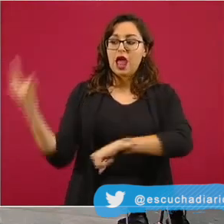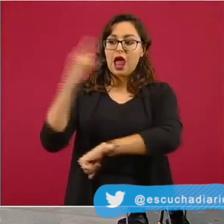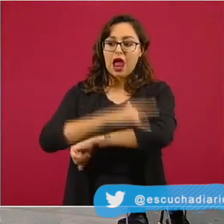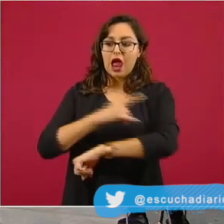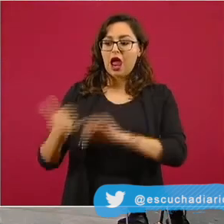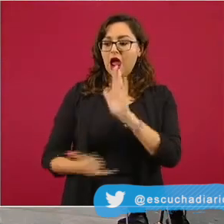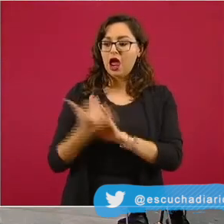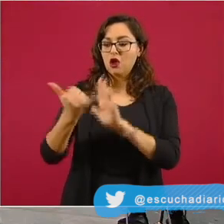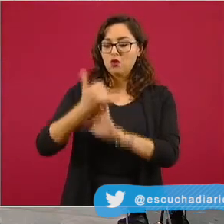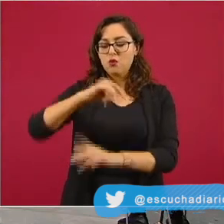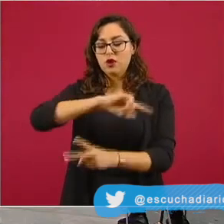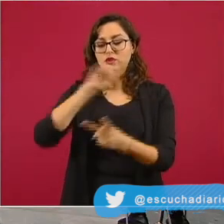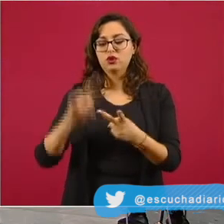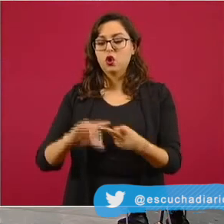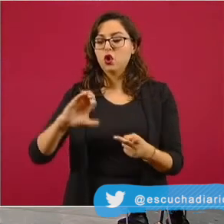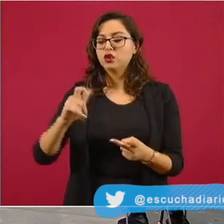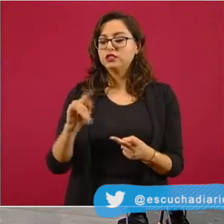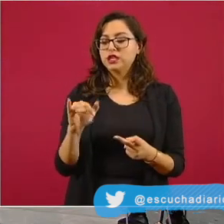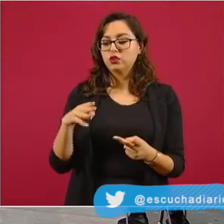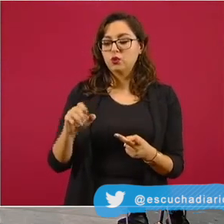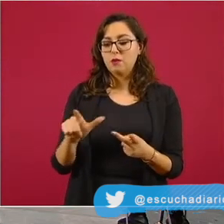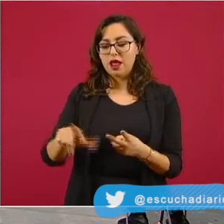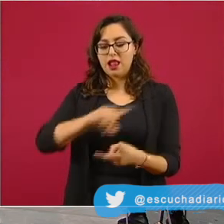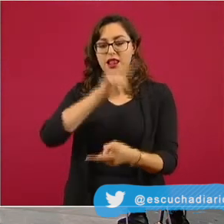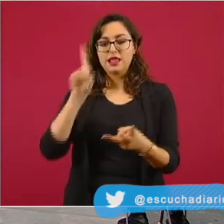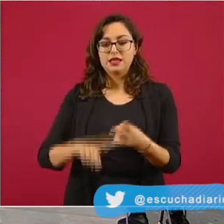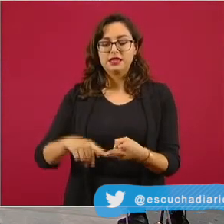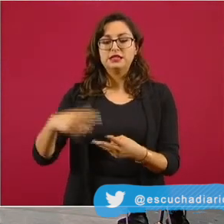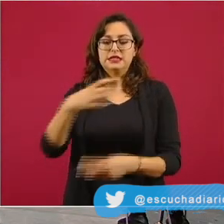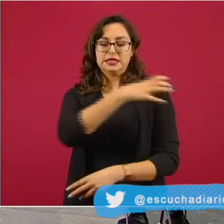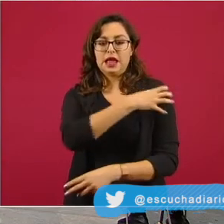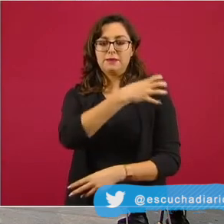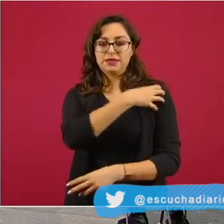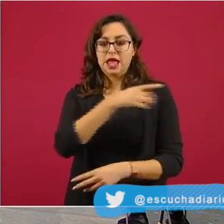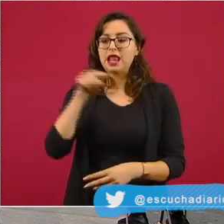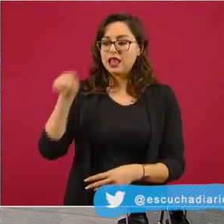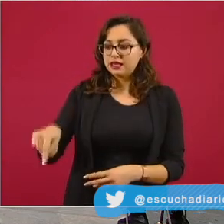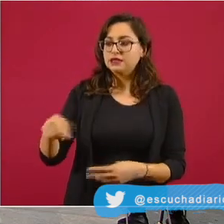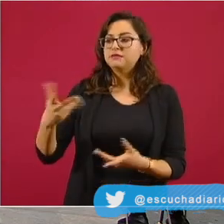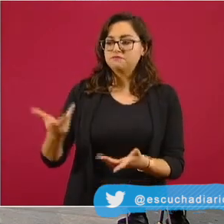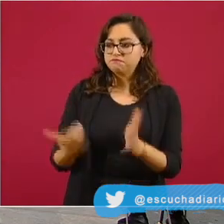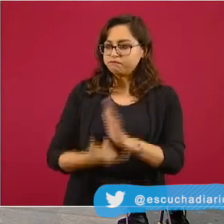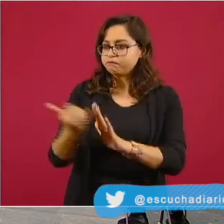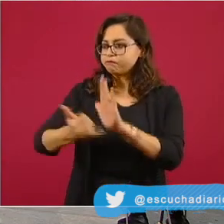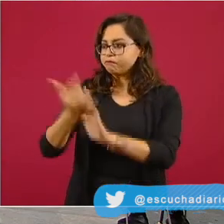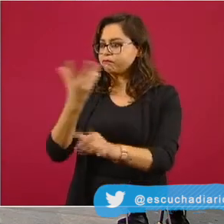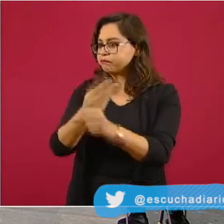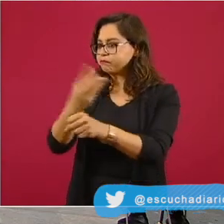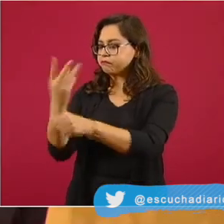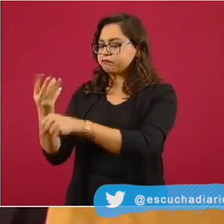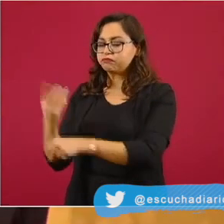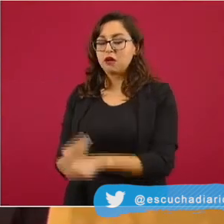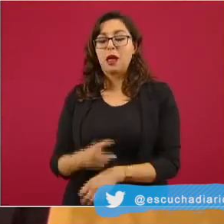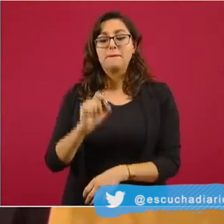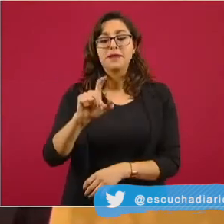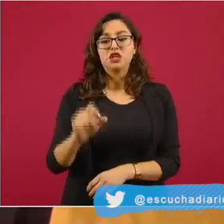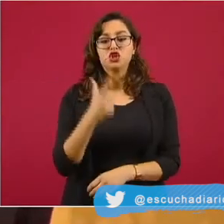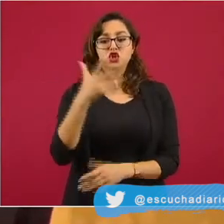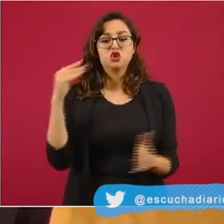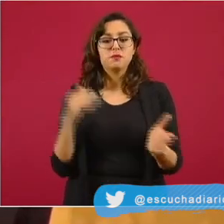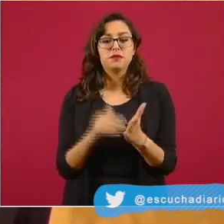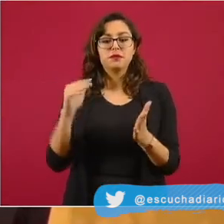y el aeropuerto capitalino. Hemos invertido 28,000 millones de pesos en el